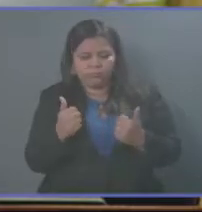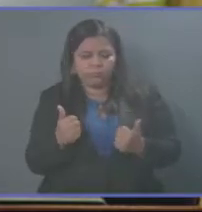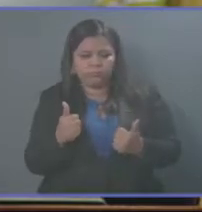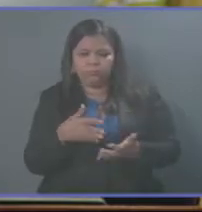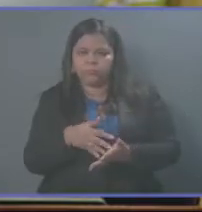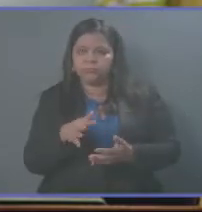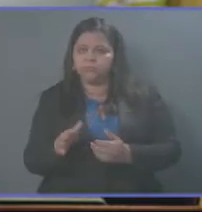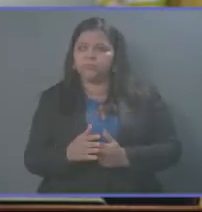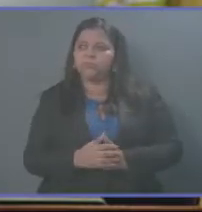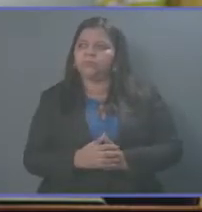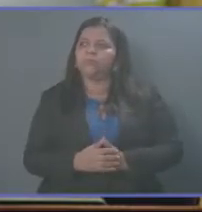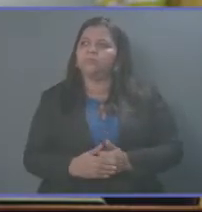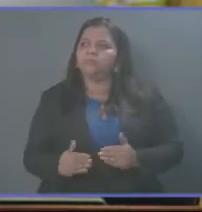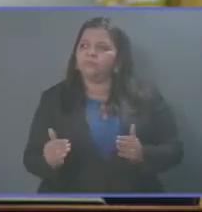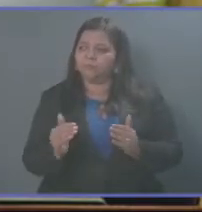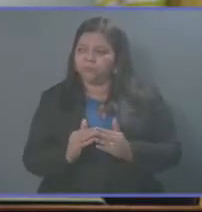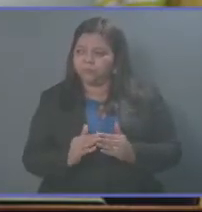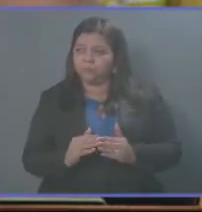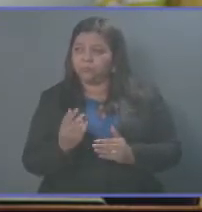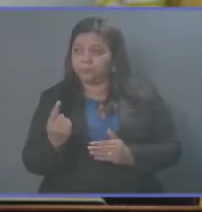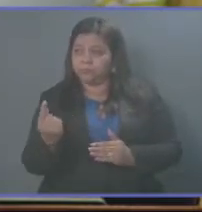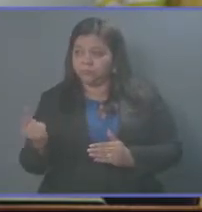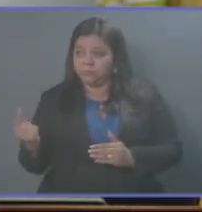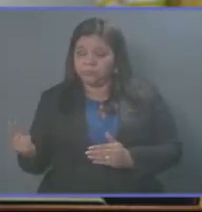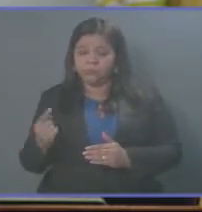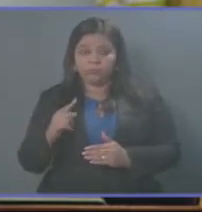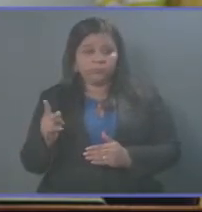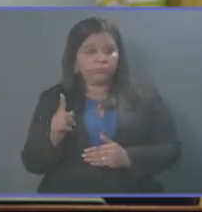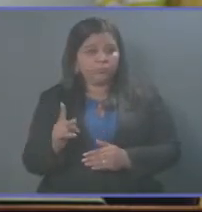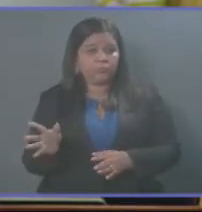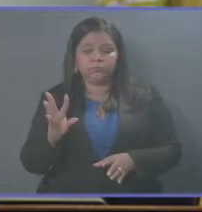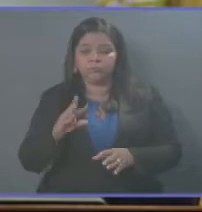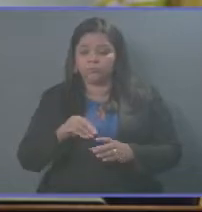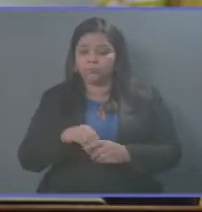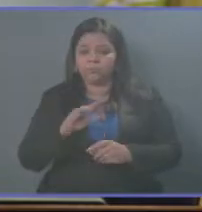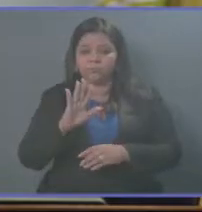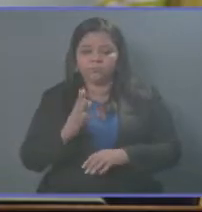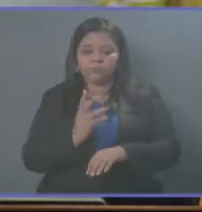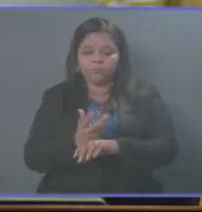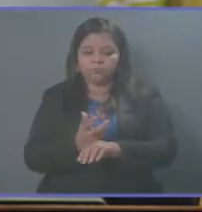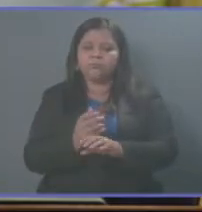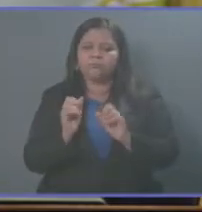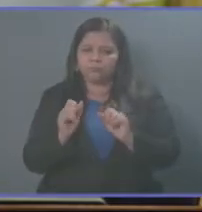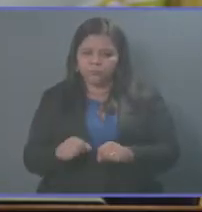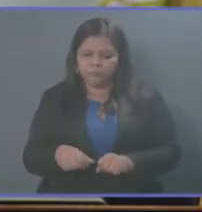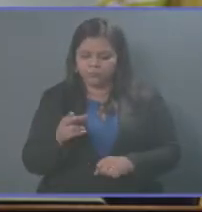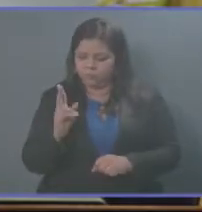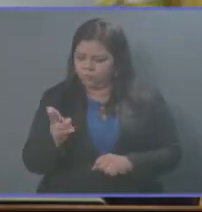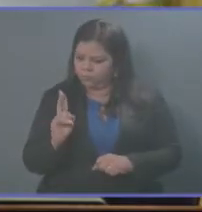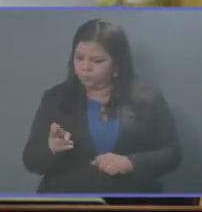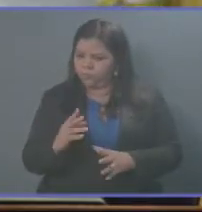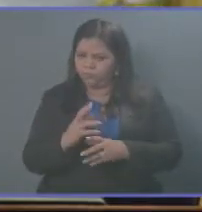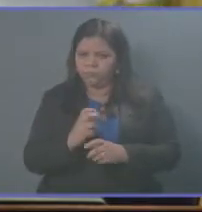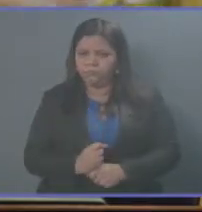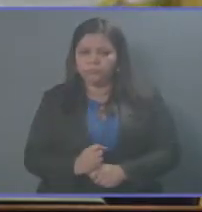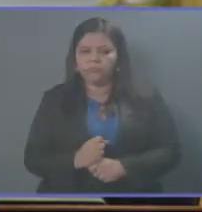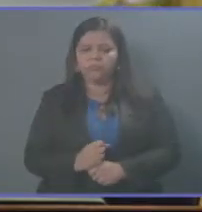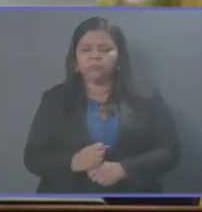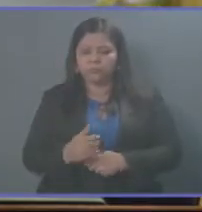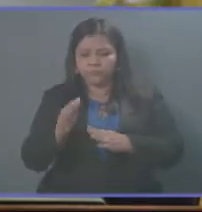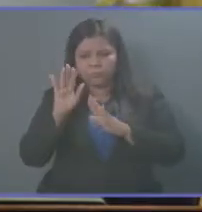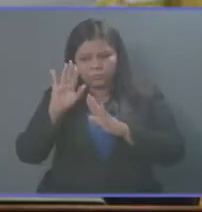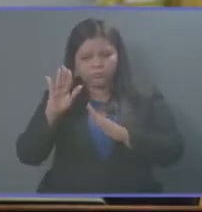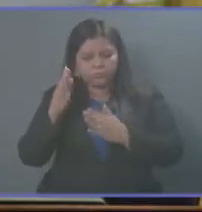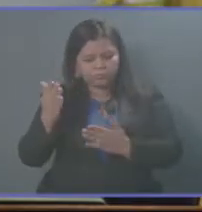público, también los que no van adentro de sus unidades puedan gozar de las mismas garantías de respeto